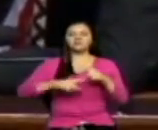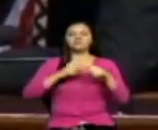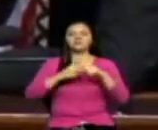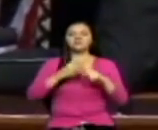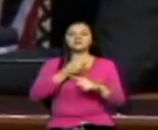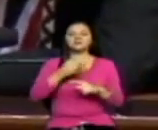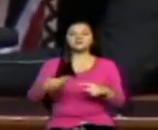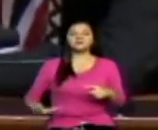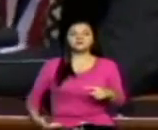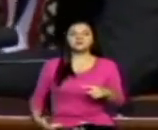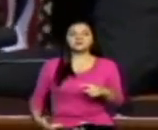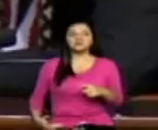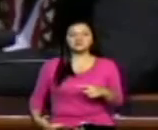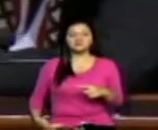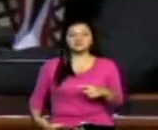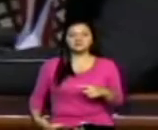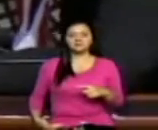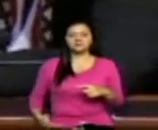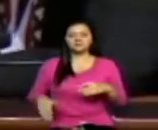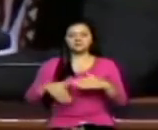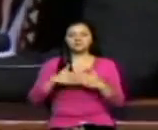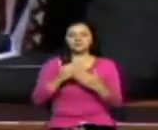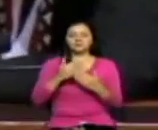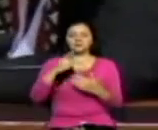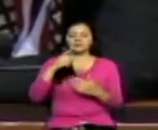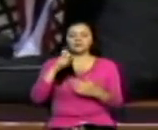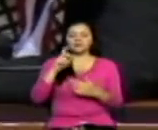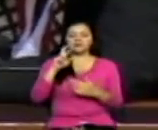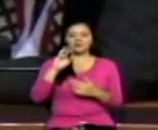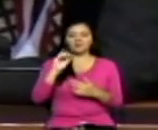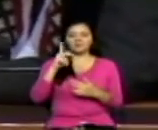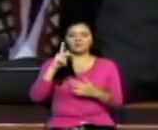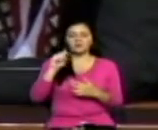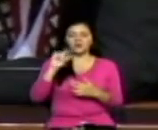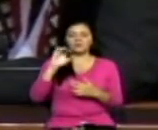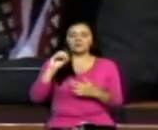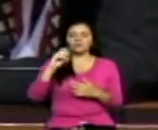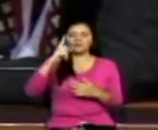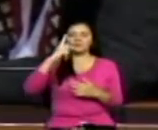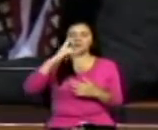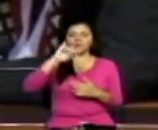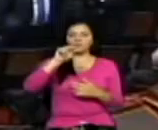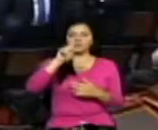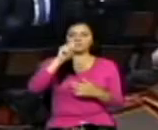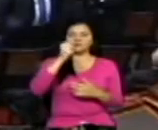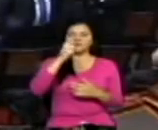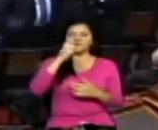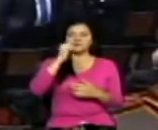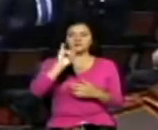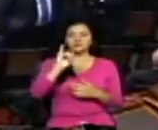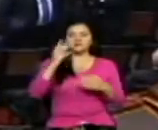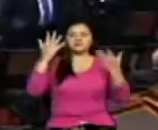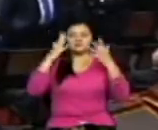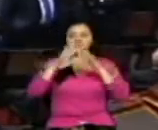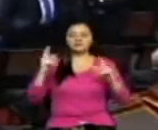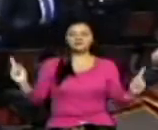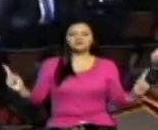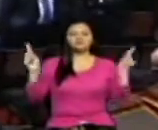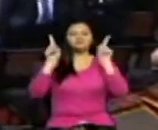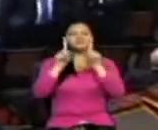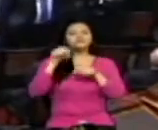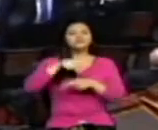presidente entrante, que es Pedro Pablo Kuczynski. Debemos señalar que se han dado cita